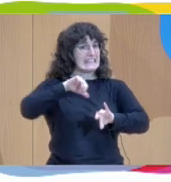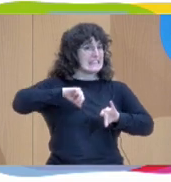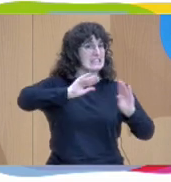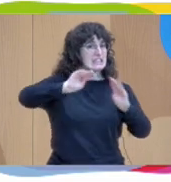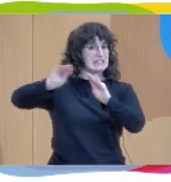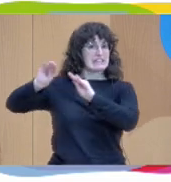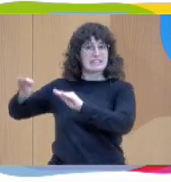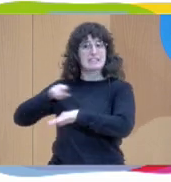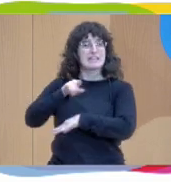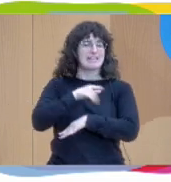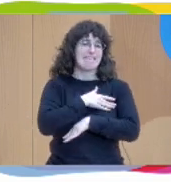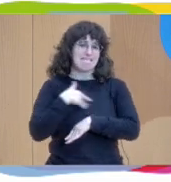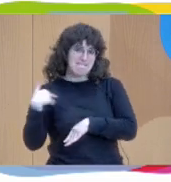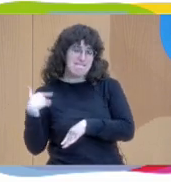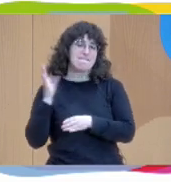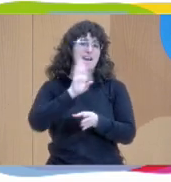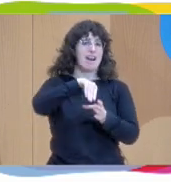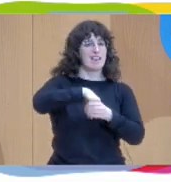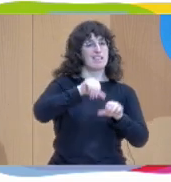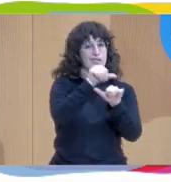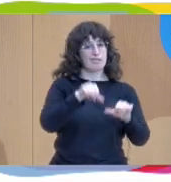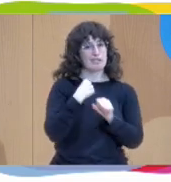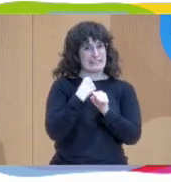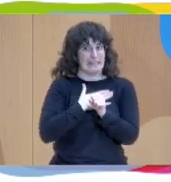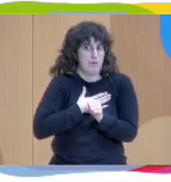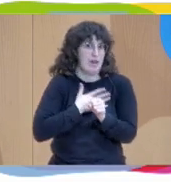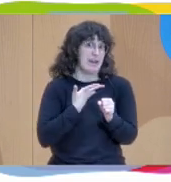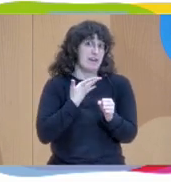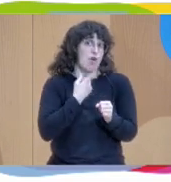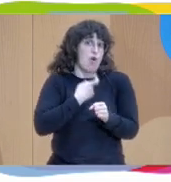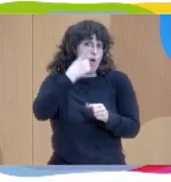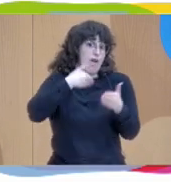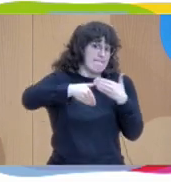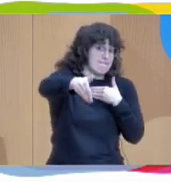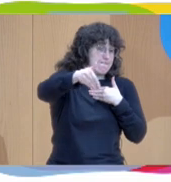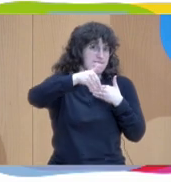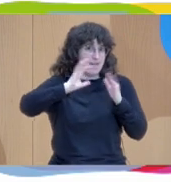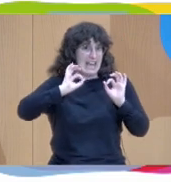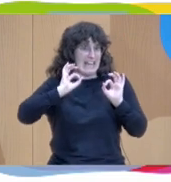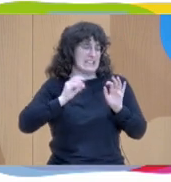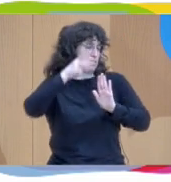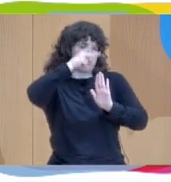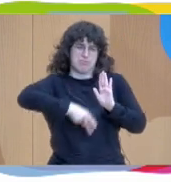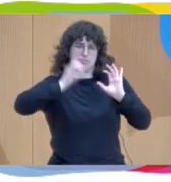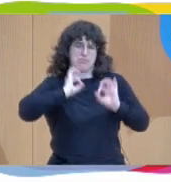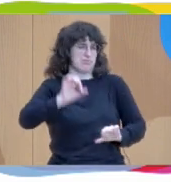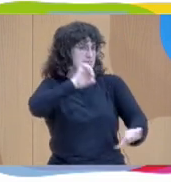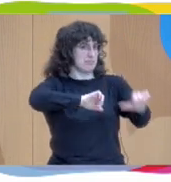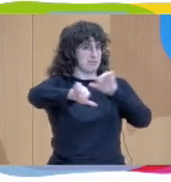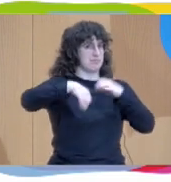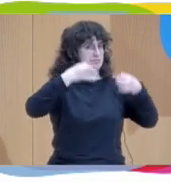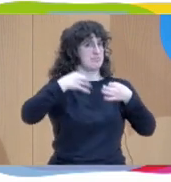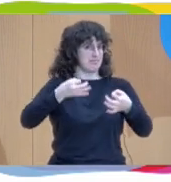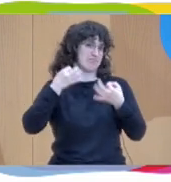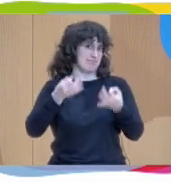y ojalá eh pronto esas formas de hacer eh sean la Norma y no una excepción seguramente nos ahorrará a